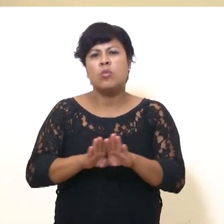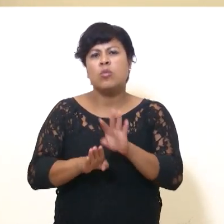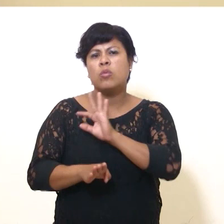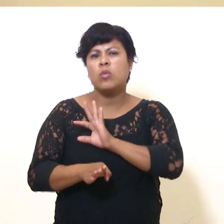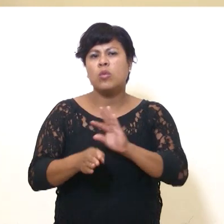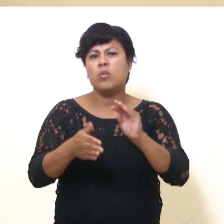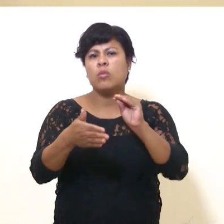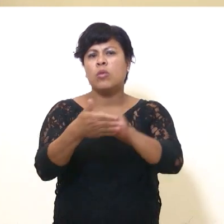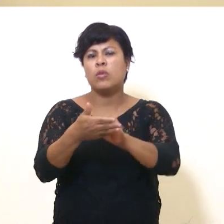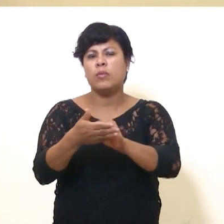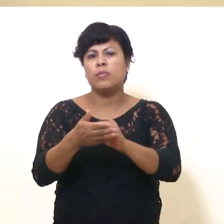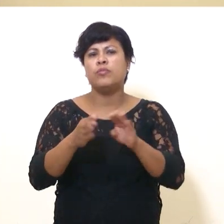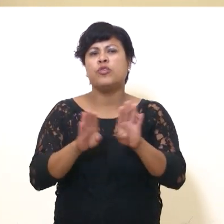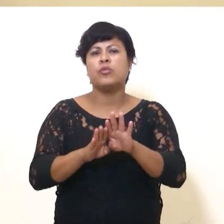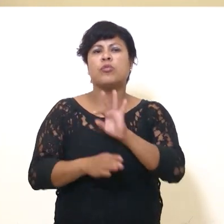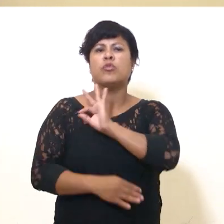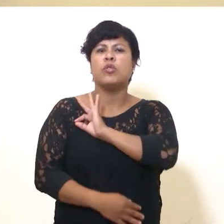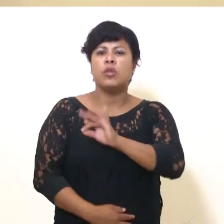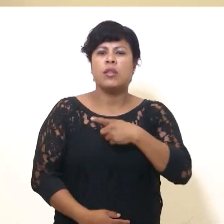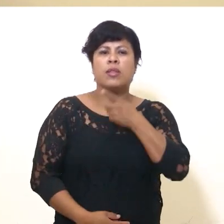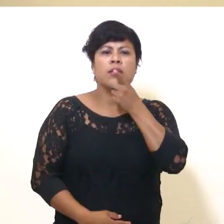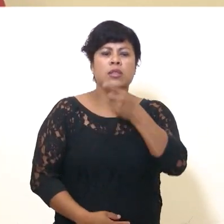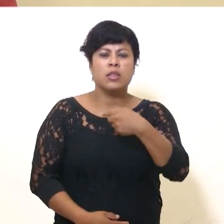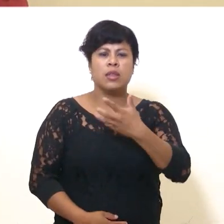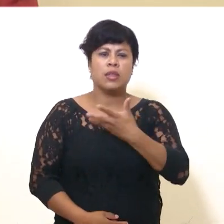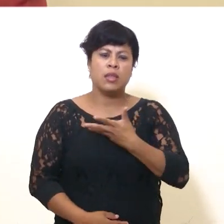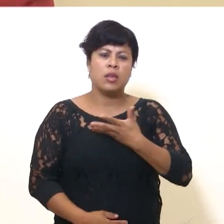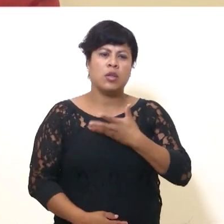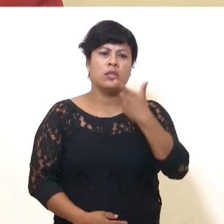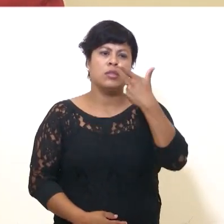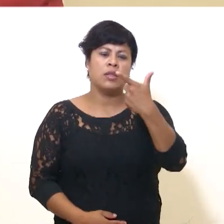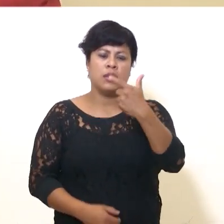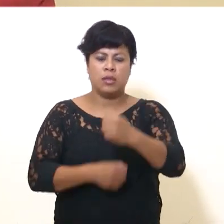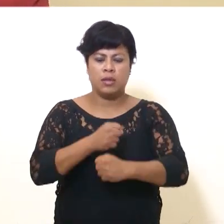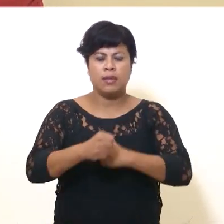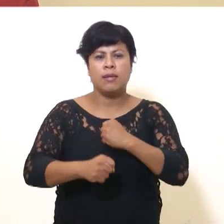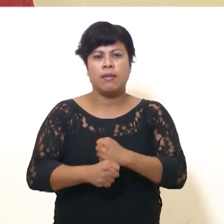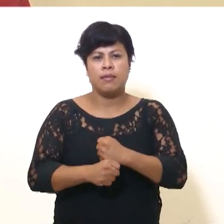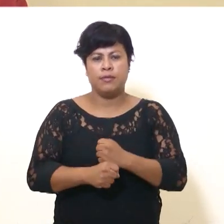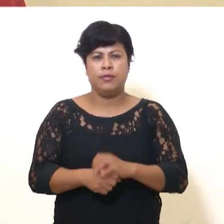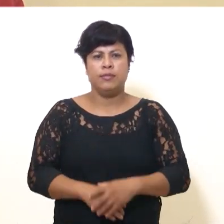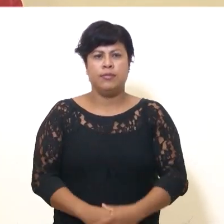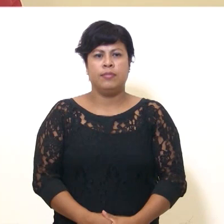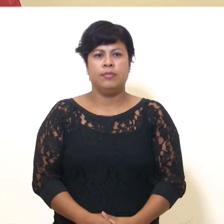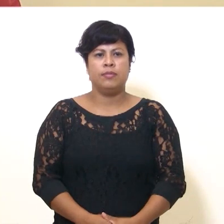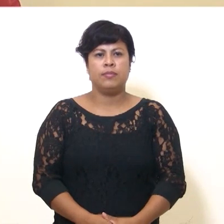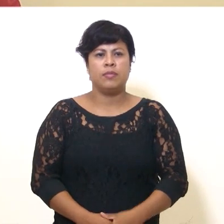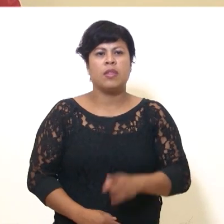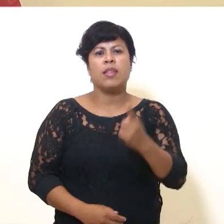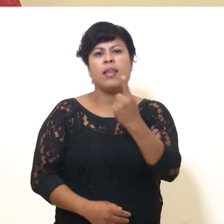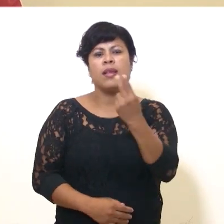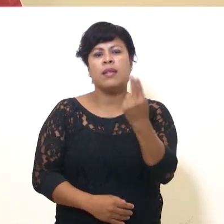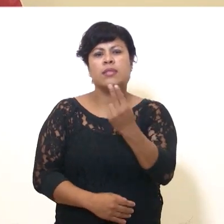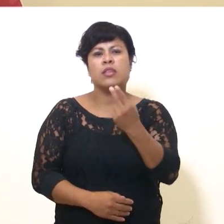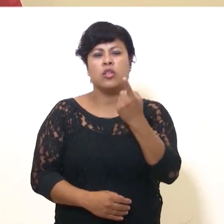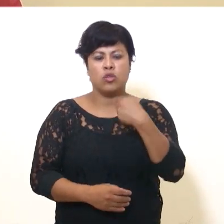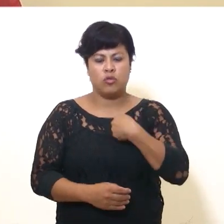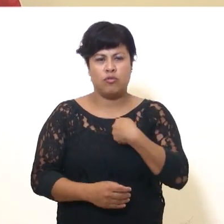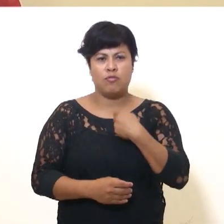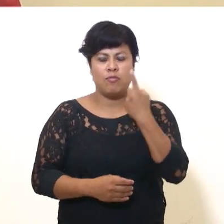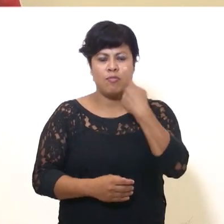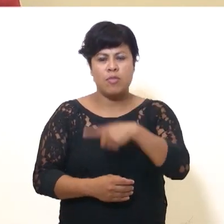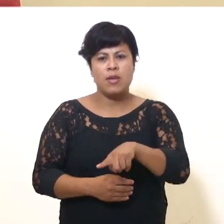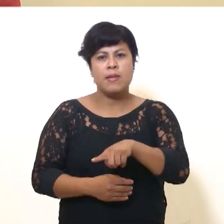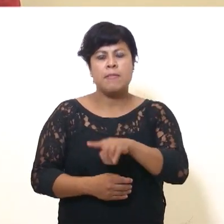7 años, ¿cómo lo haría? ¿Cómo podría yo decir que tengo 7 años?